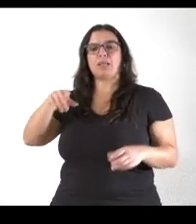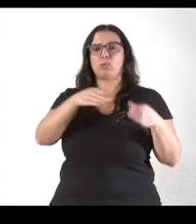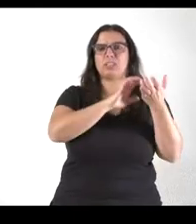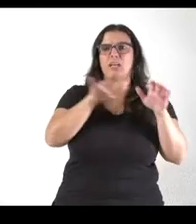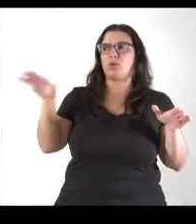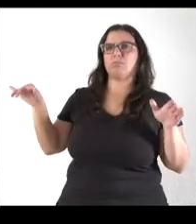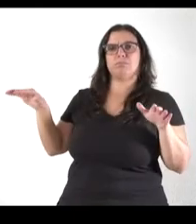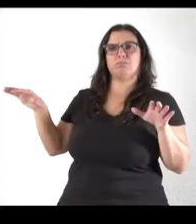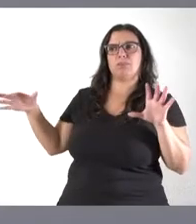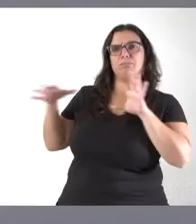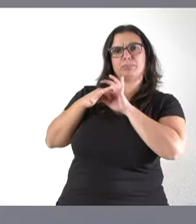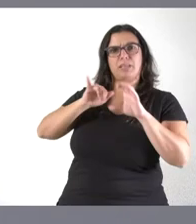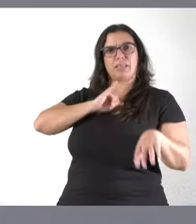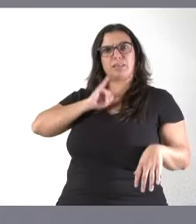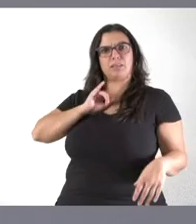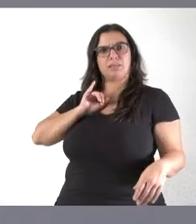junta